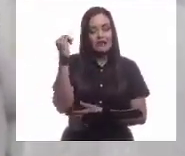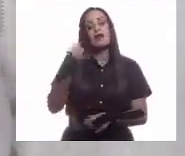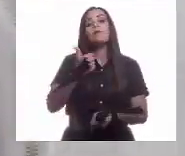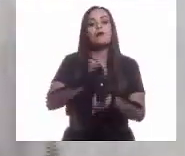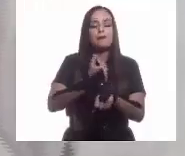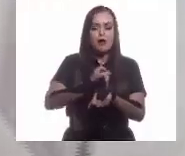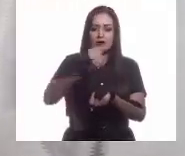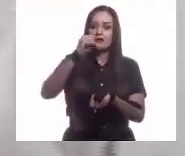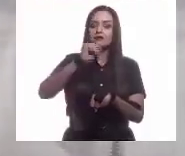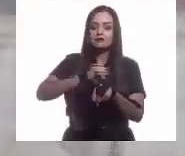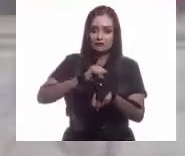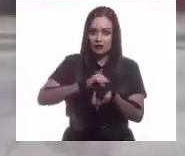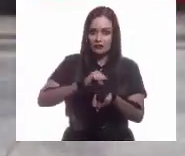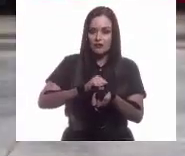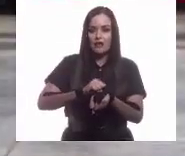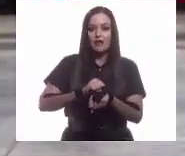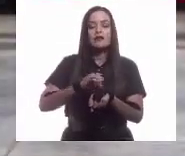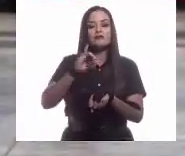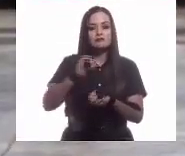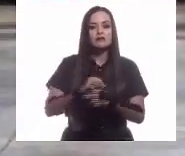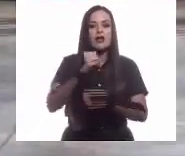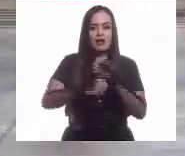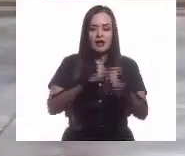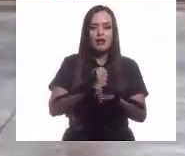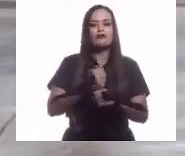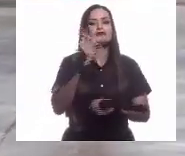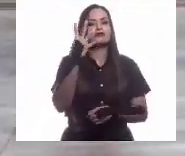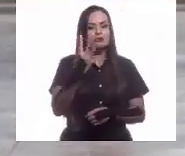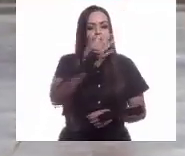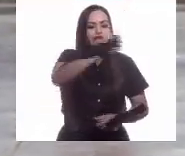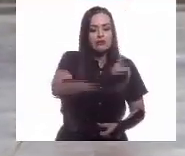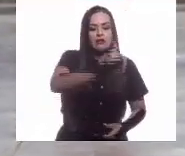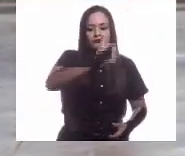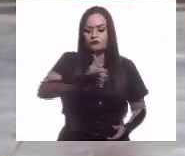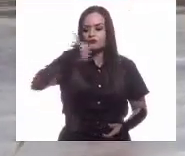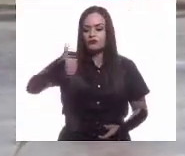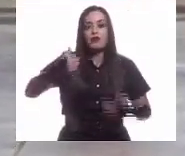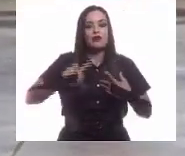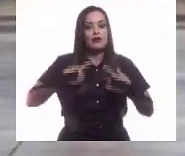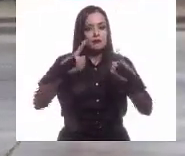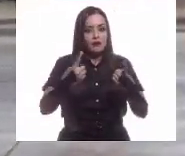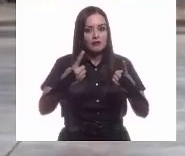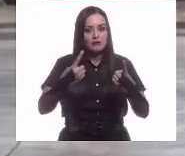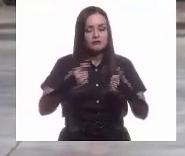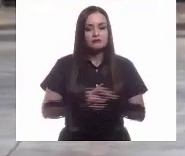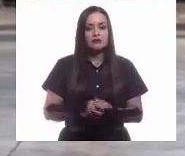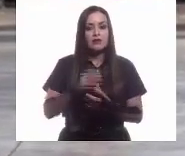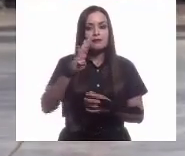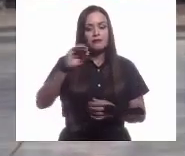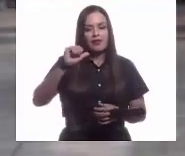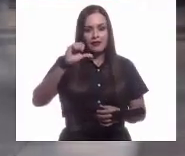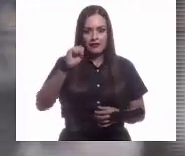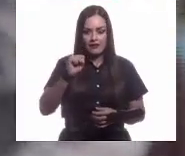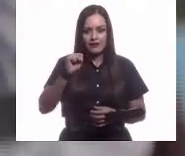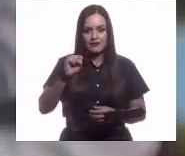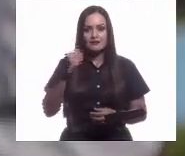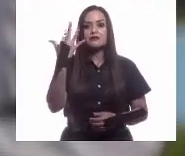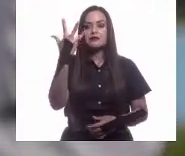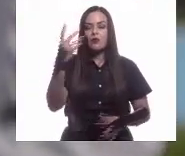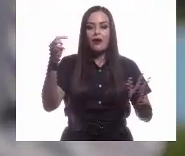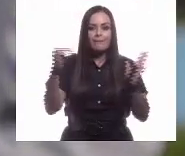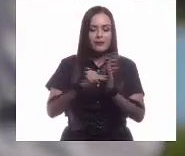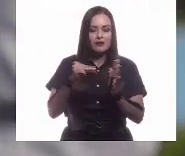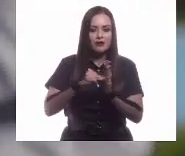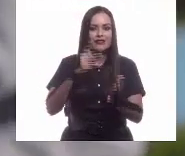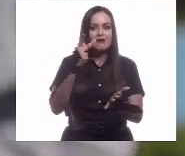secundaria, los 4 años, cada uno de ellos. Otorgamos 19 mil becas por más de 50 millones de pesos